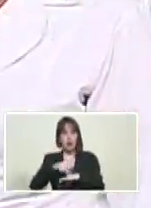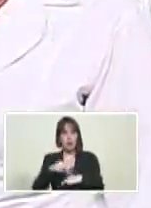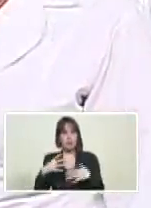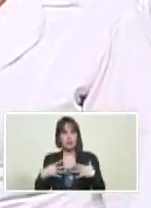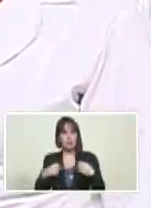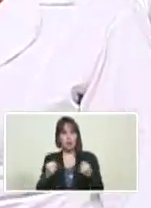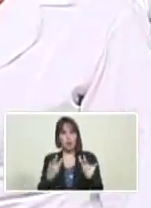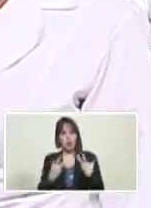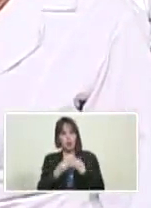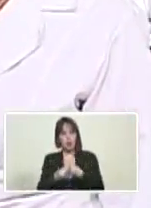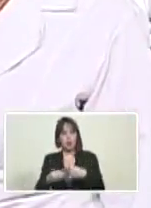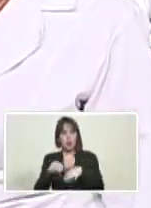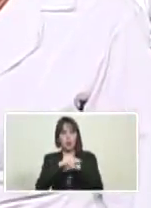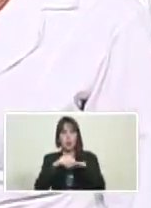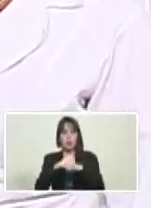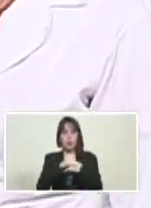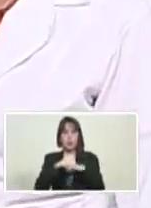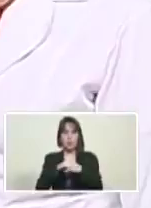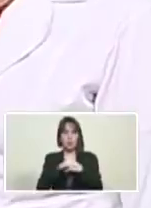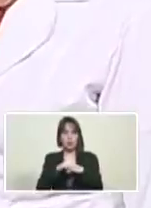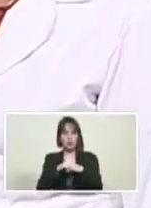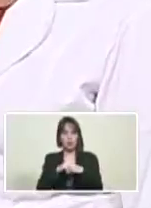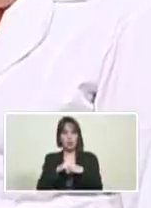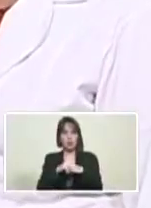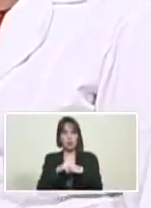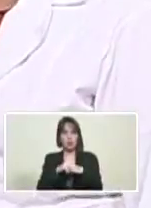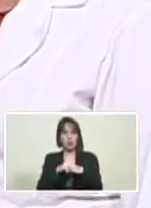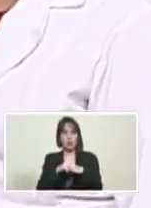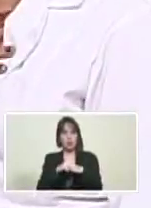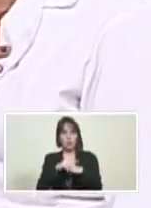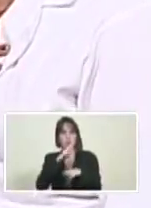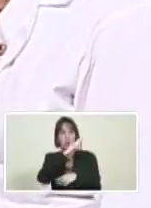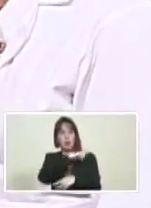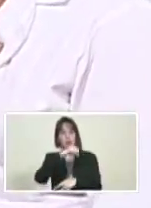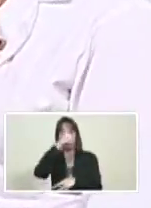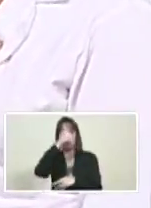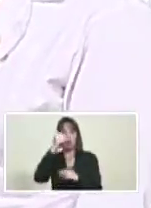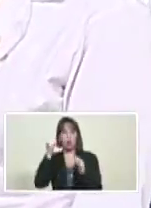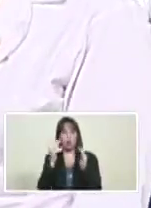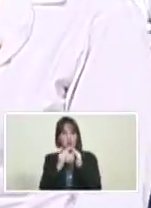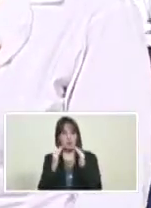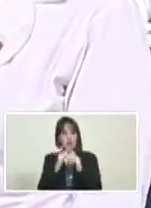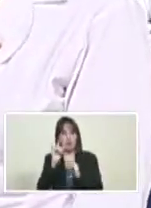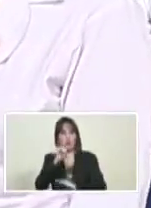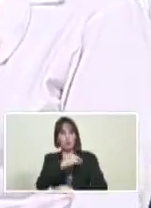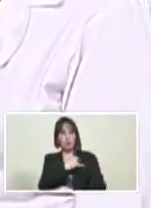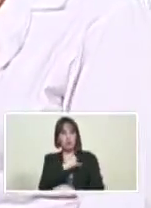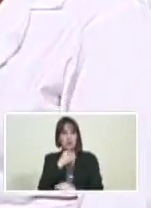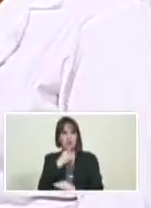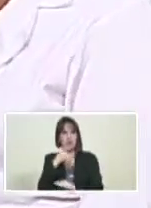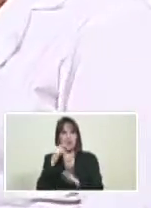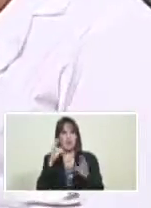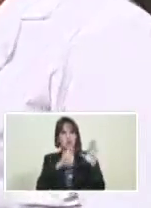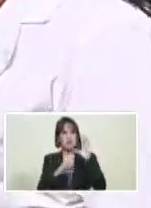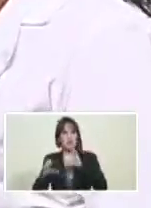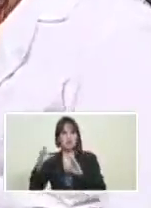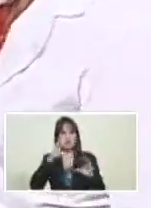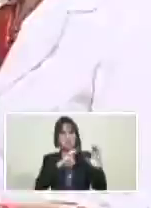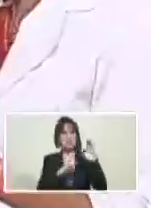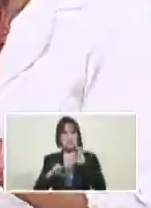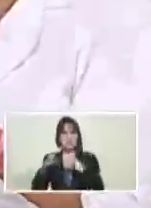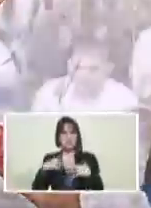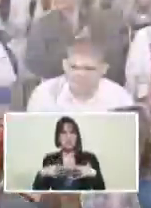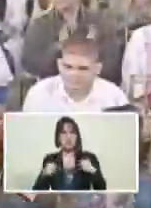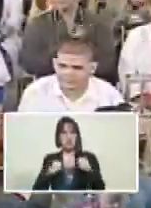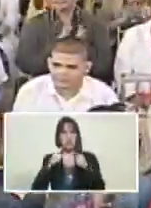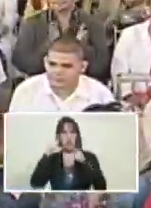del ministro, el doctor Carlos Alvarado, y rector de nuestra Casa de Estudio de la Universidad de la Ciencia de la Salud, Hugo Chávez Frías.